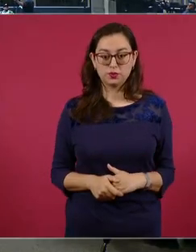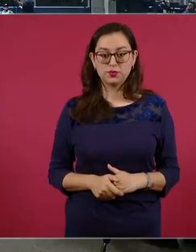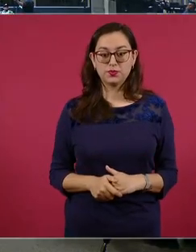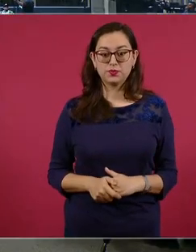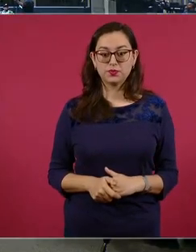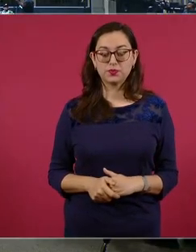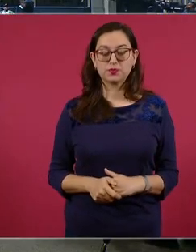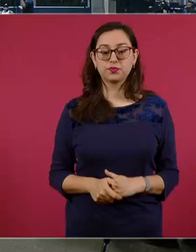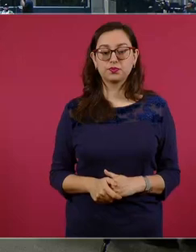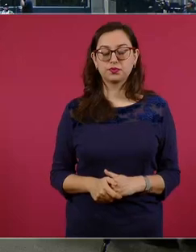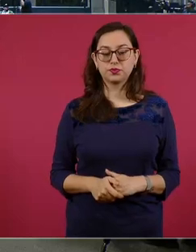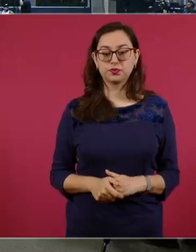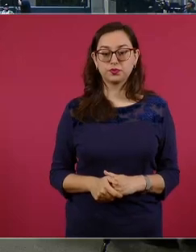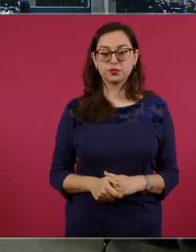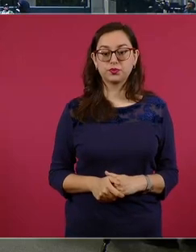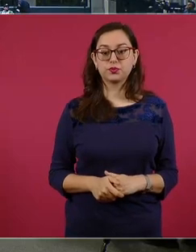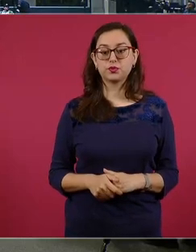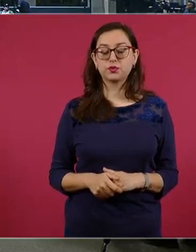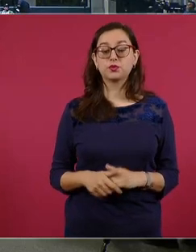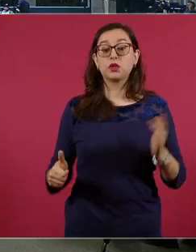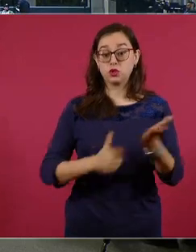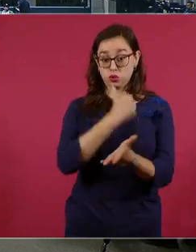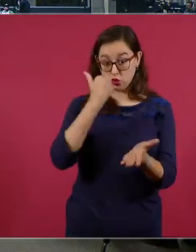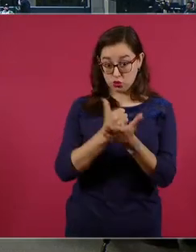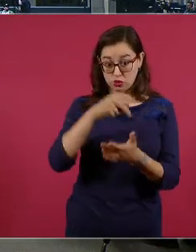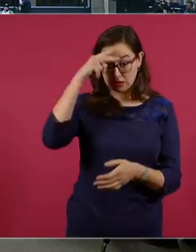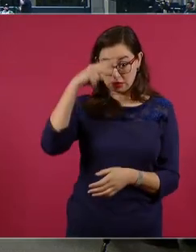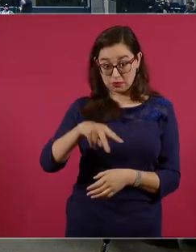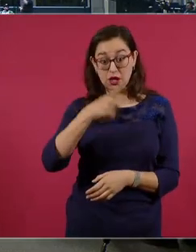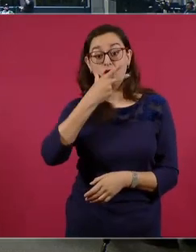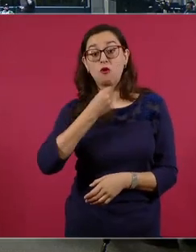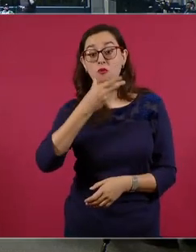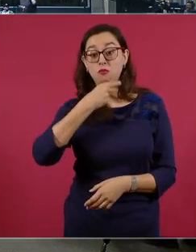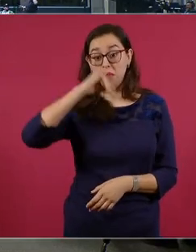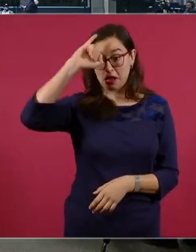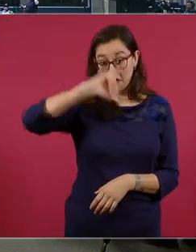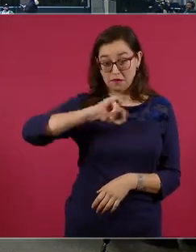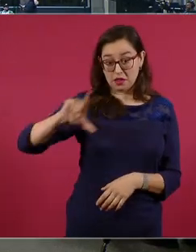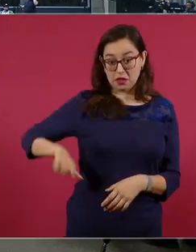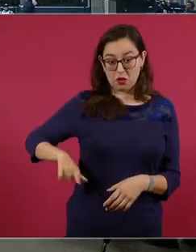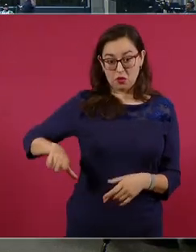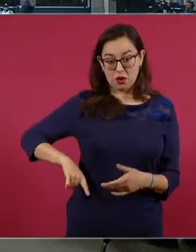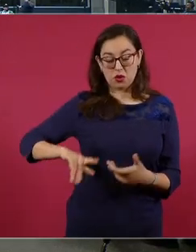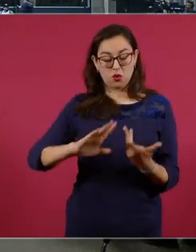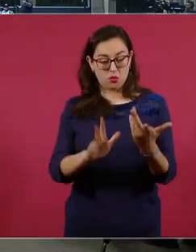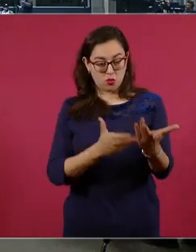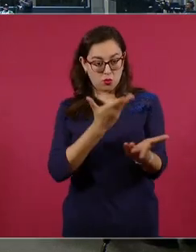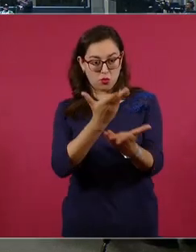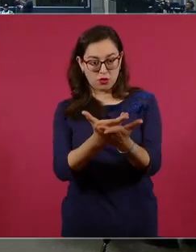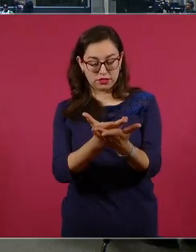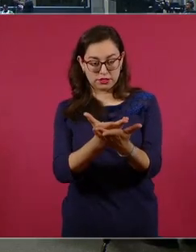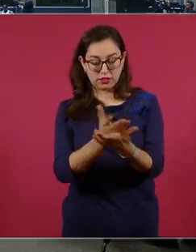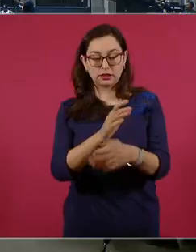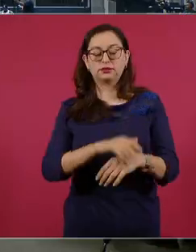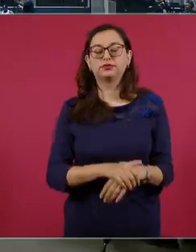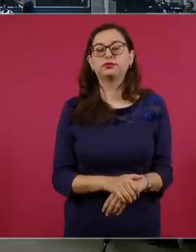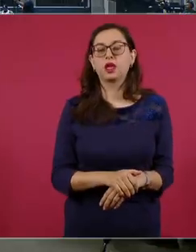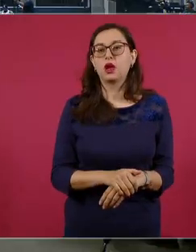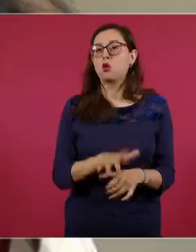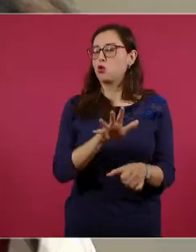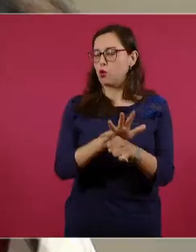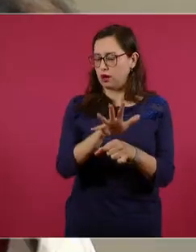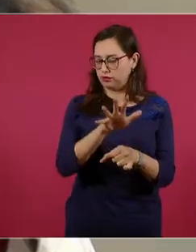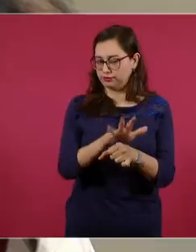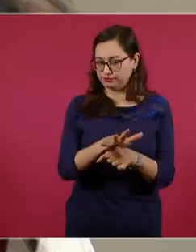que hizo el jefe de gobierno de la Ciudad de México, Martí Batres, para que los jueces no consideren al momento de